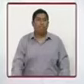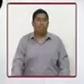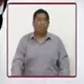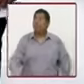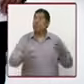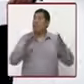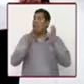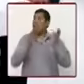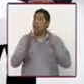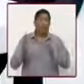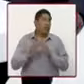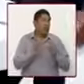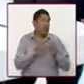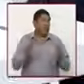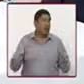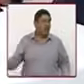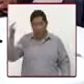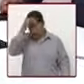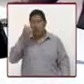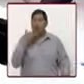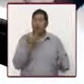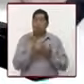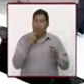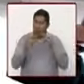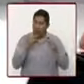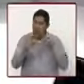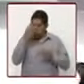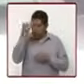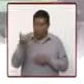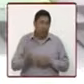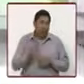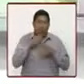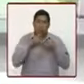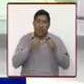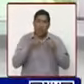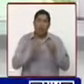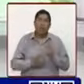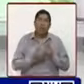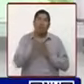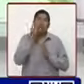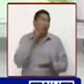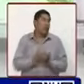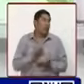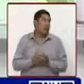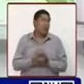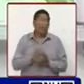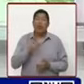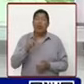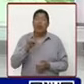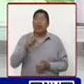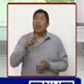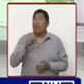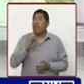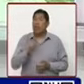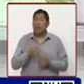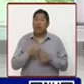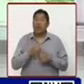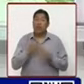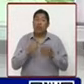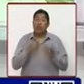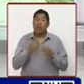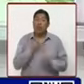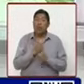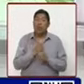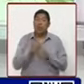Ya que estamos hablando de la ciudad del Alto, hay buenas noticias porque el secretario de Desarrollo Económico, Elvin Linares, ha brindado un informe sobre los